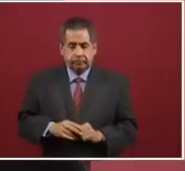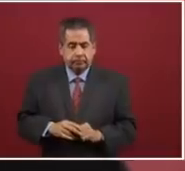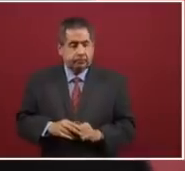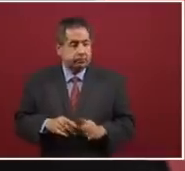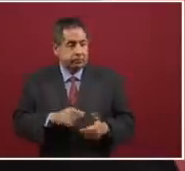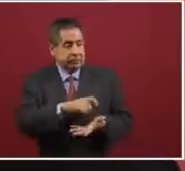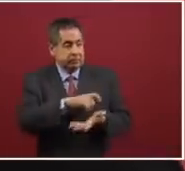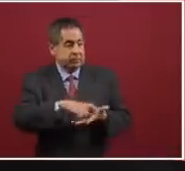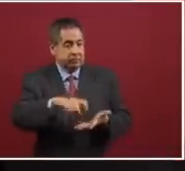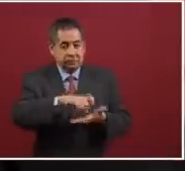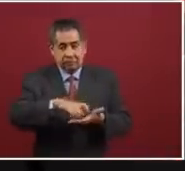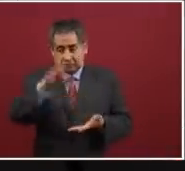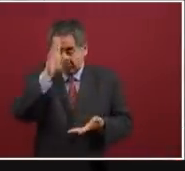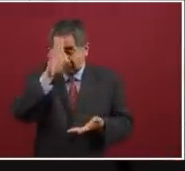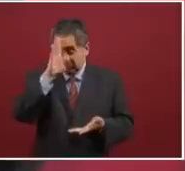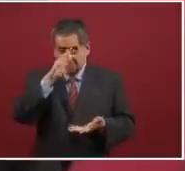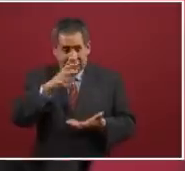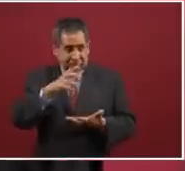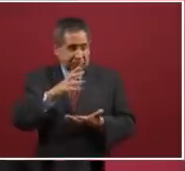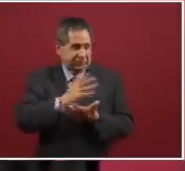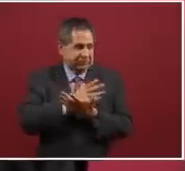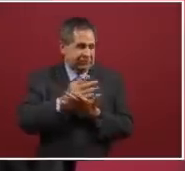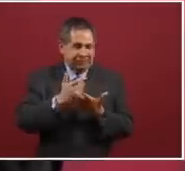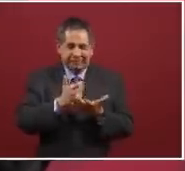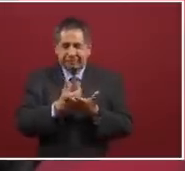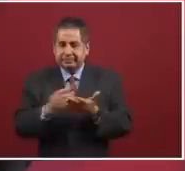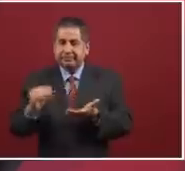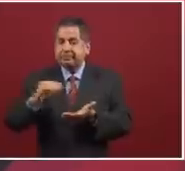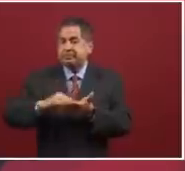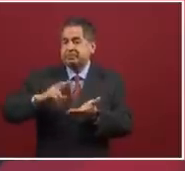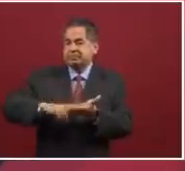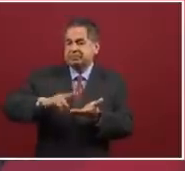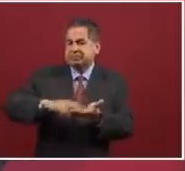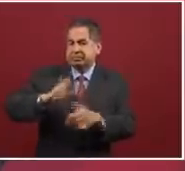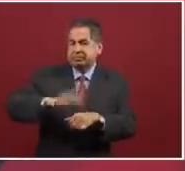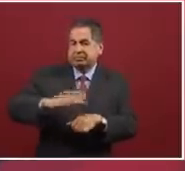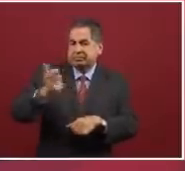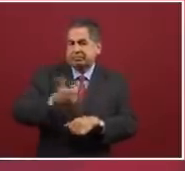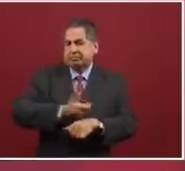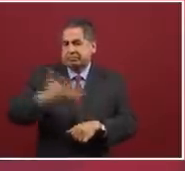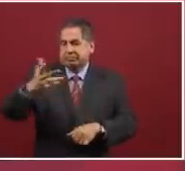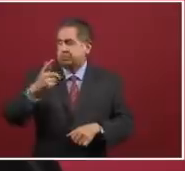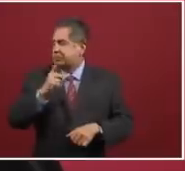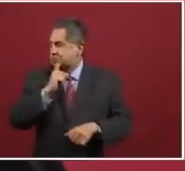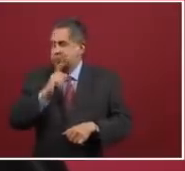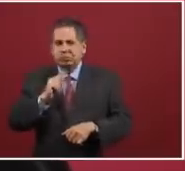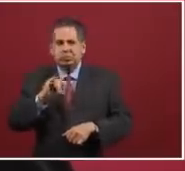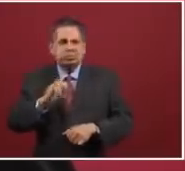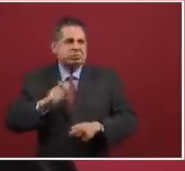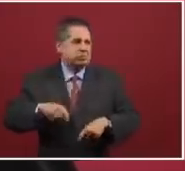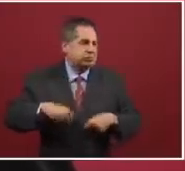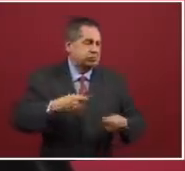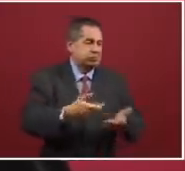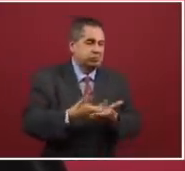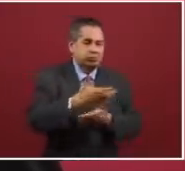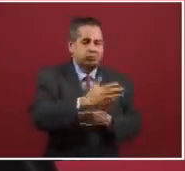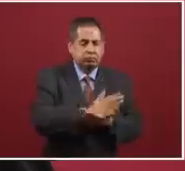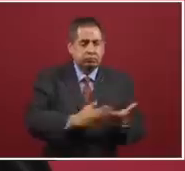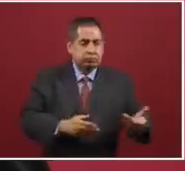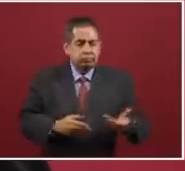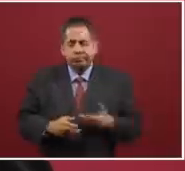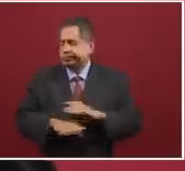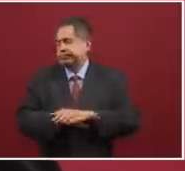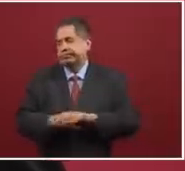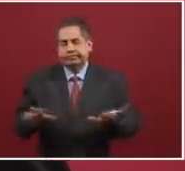compras con sobreprecio que se hacía, eso ya se terminó.